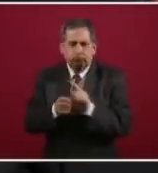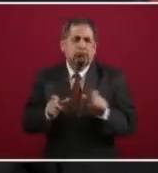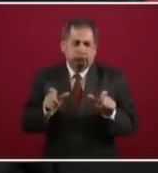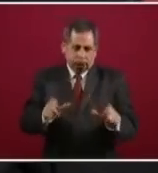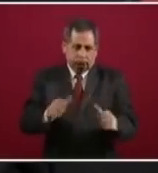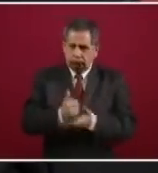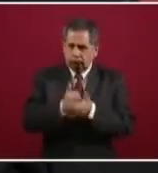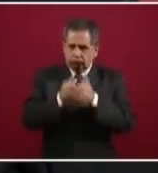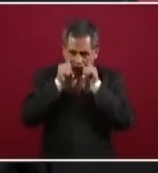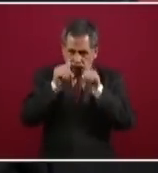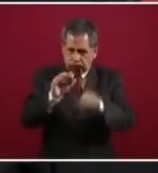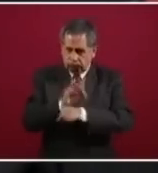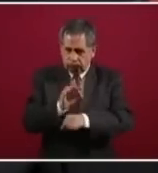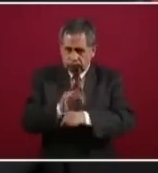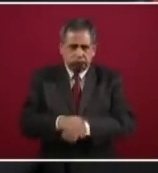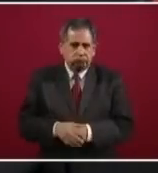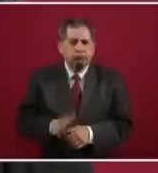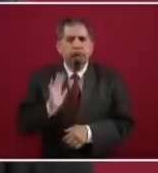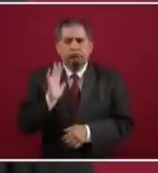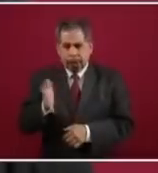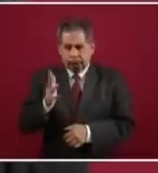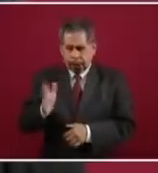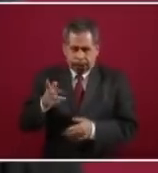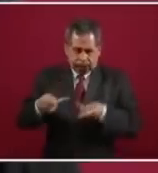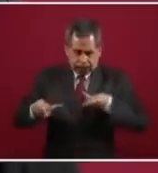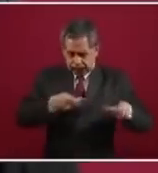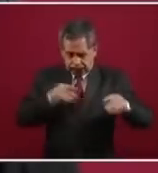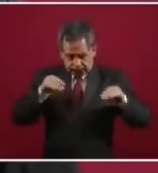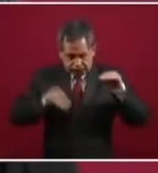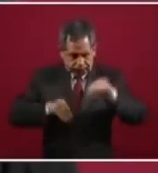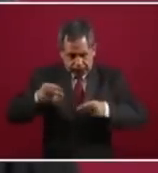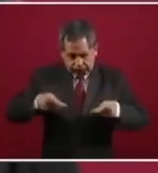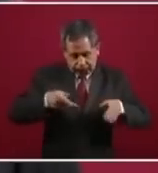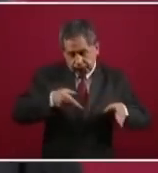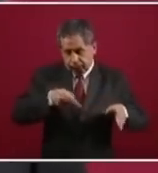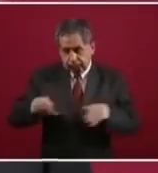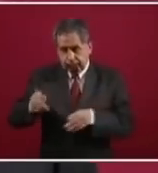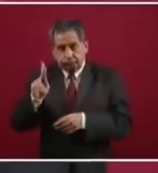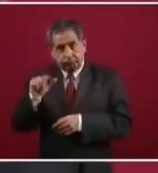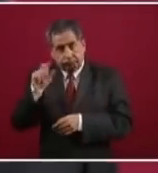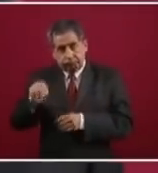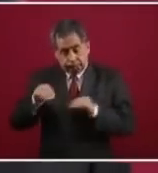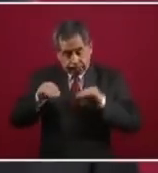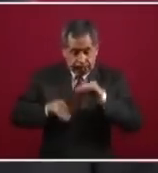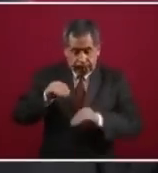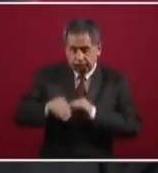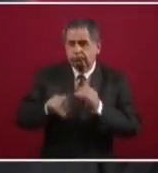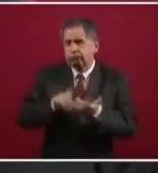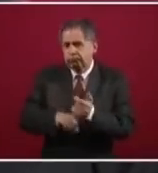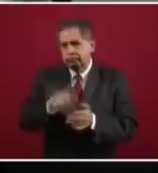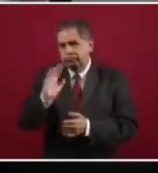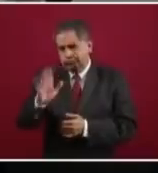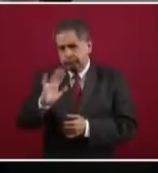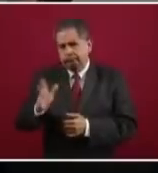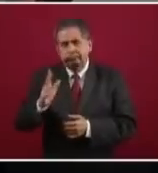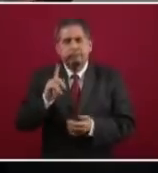de año. Ya se está trabajando. Ya incluso se tiene, pero estamos